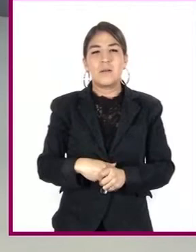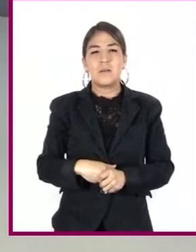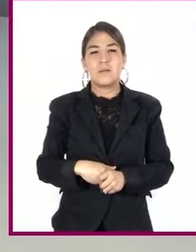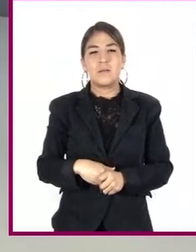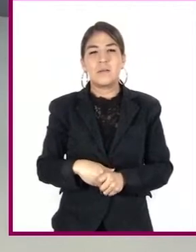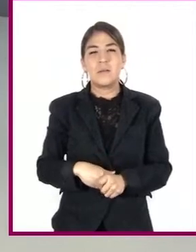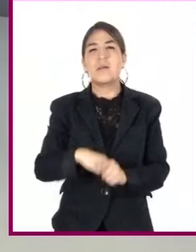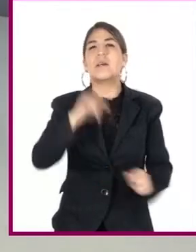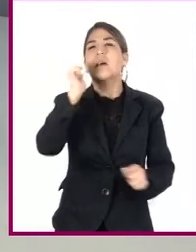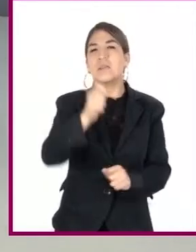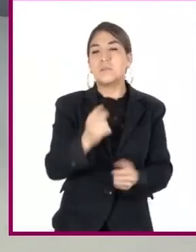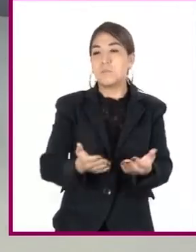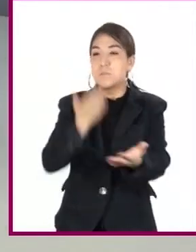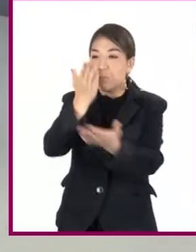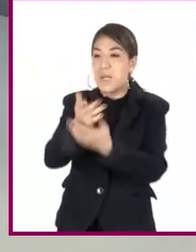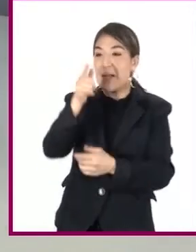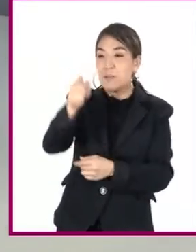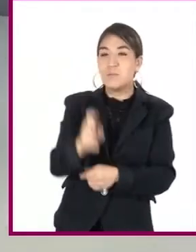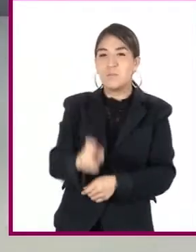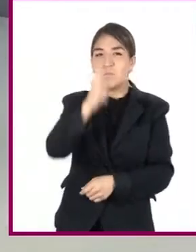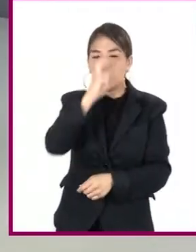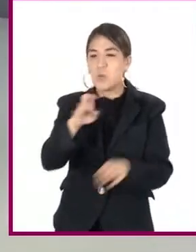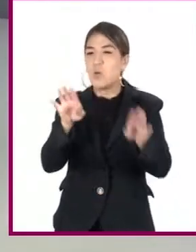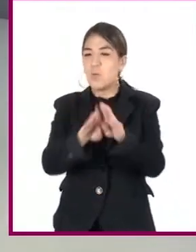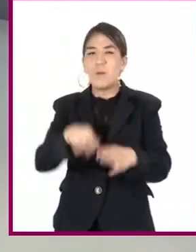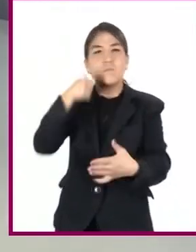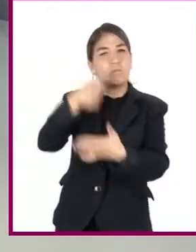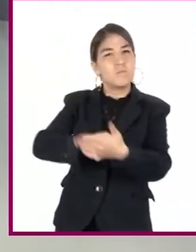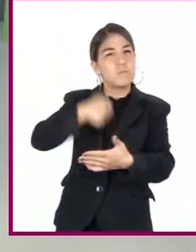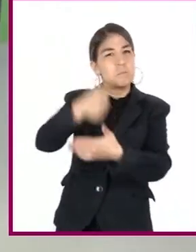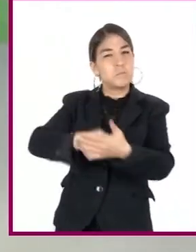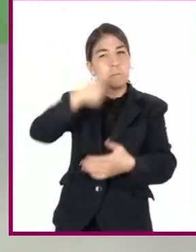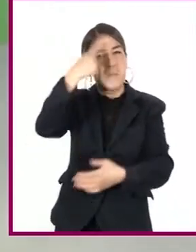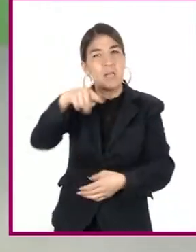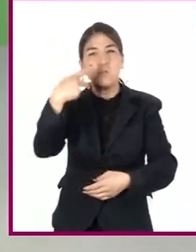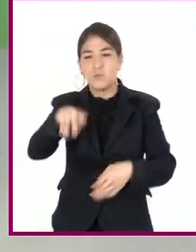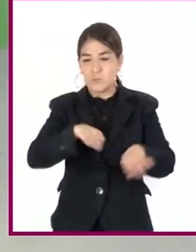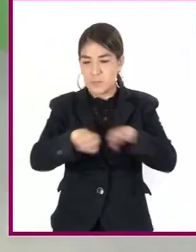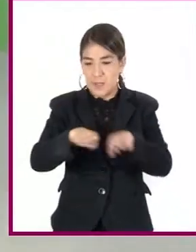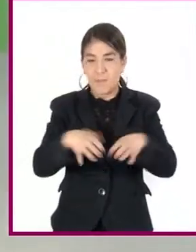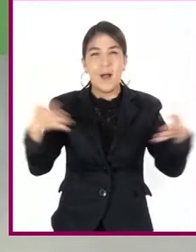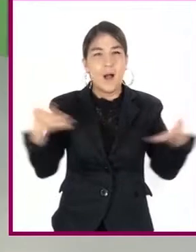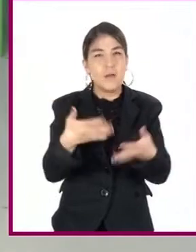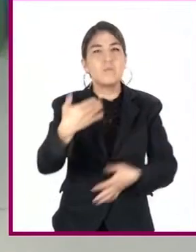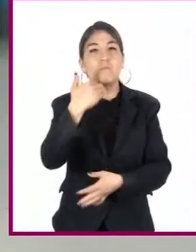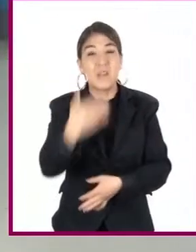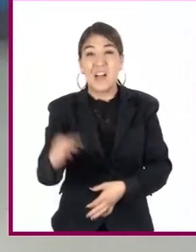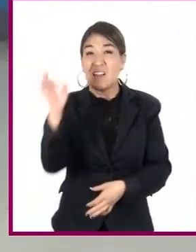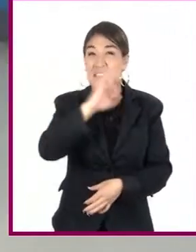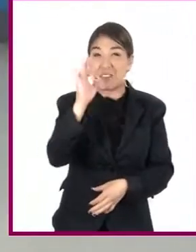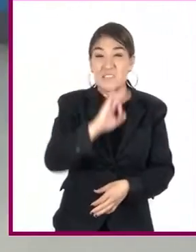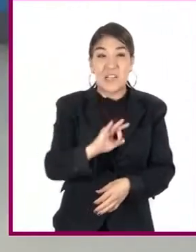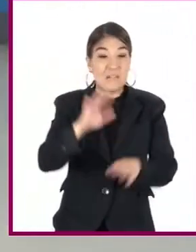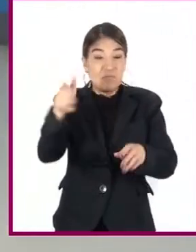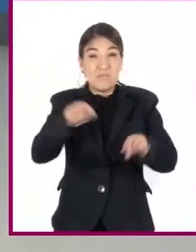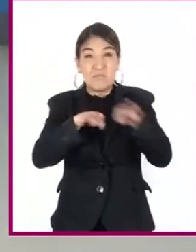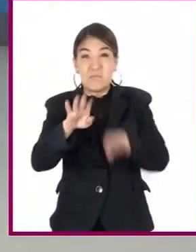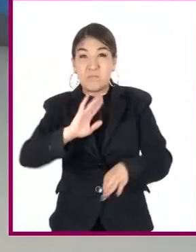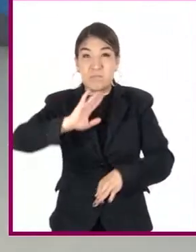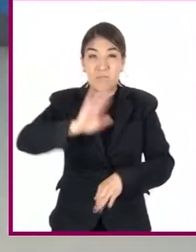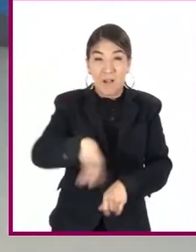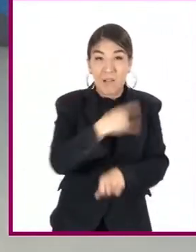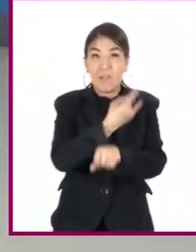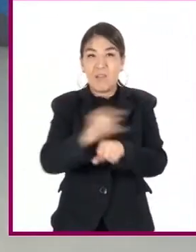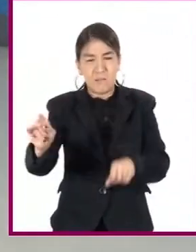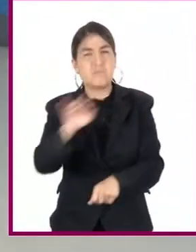las autoridades que trabajen para su cumplimiento. Si no actuaran en correspondencia, podemos acudir a